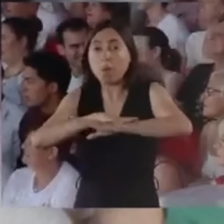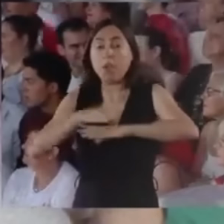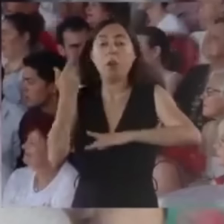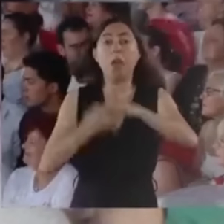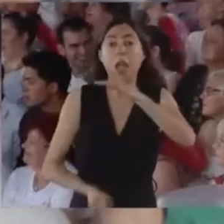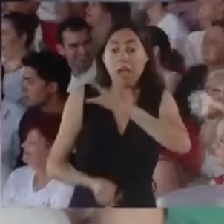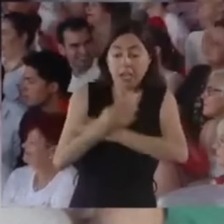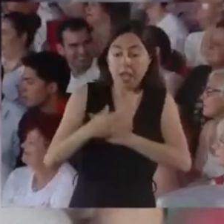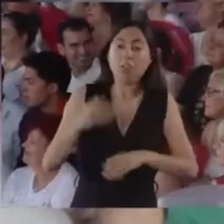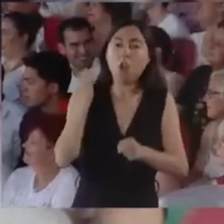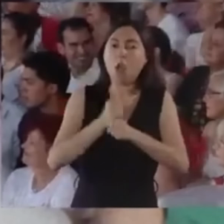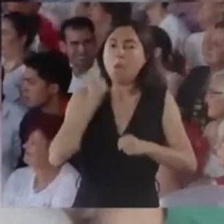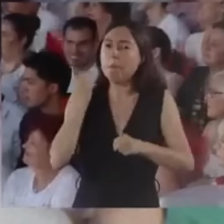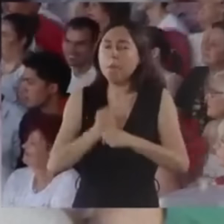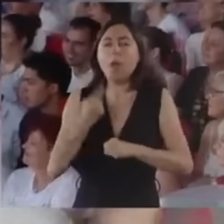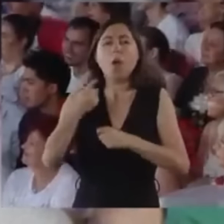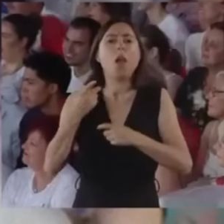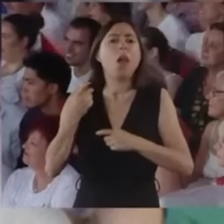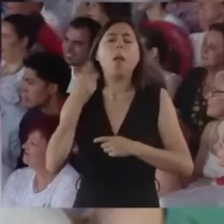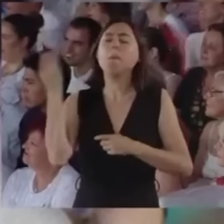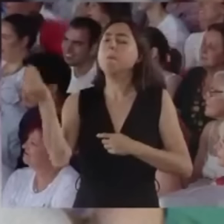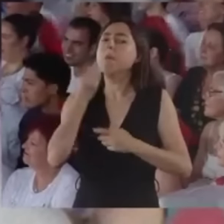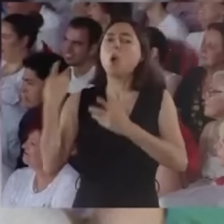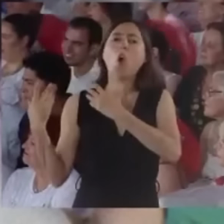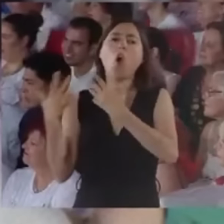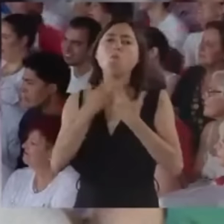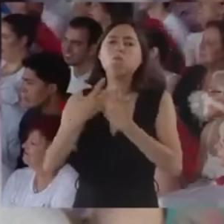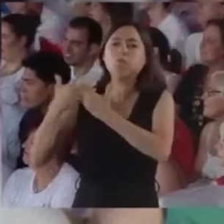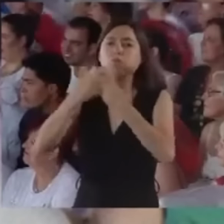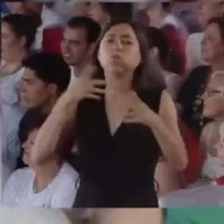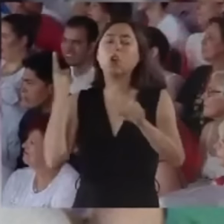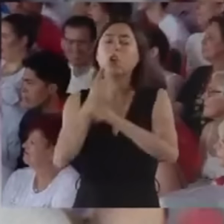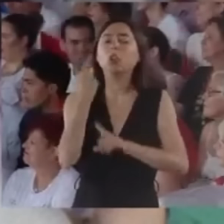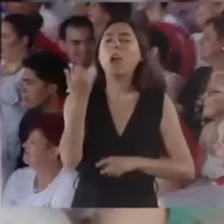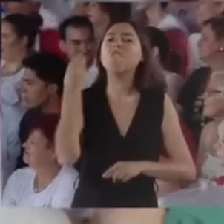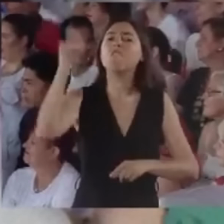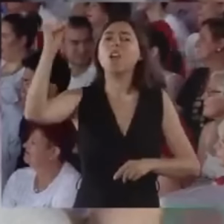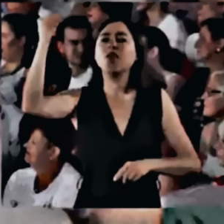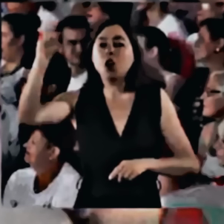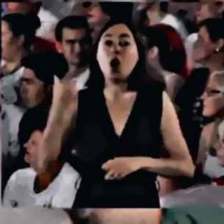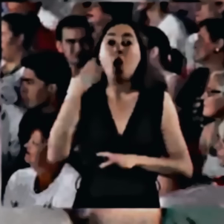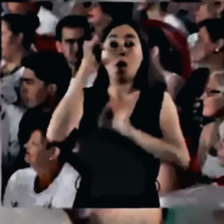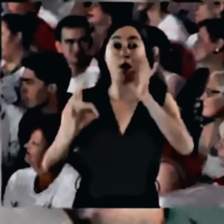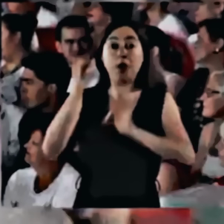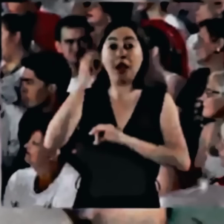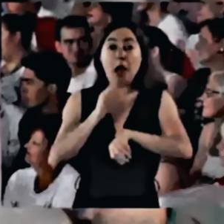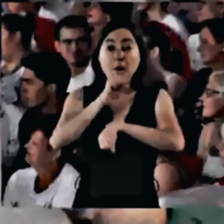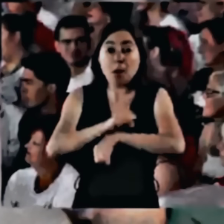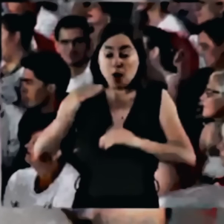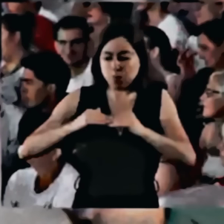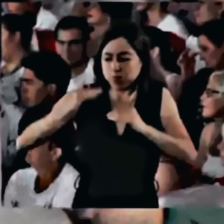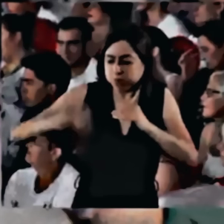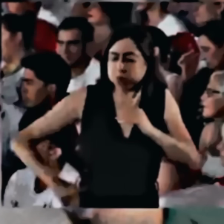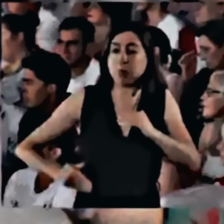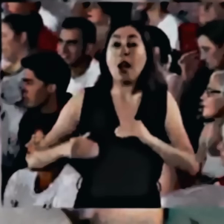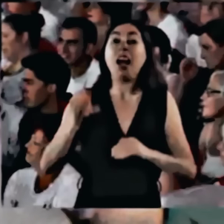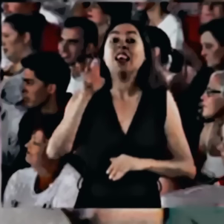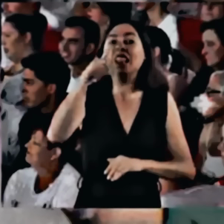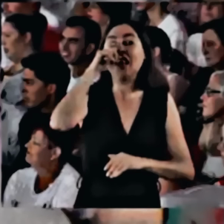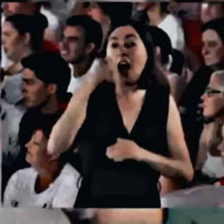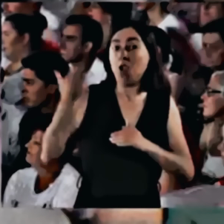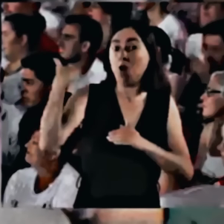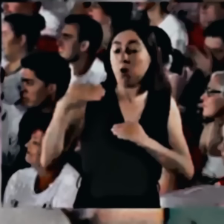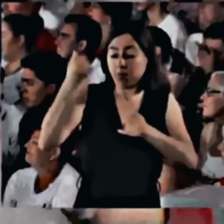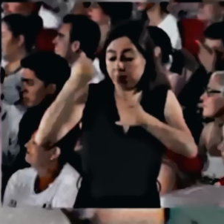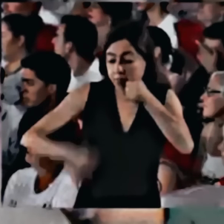empleo, con el mejor combate contra la inflación, con una cifra de paro de las más bajas. En fin, no escuchemos más, porque